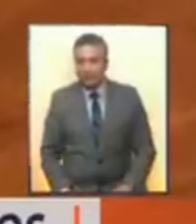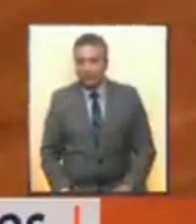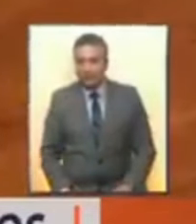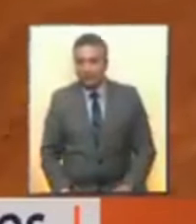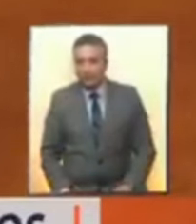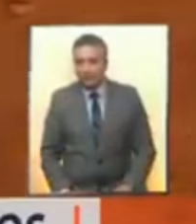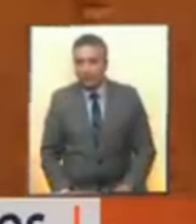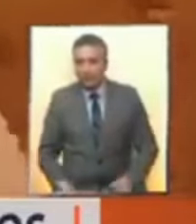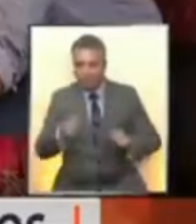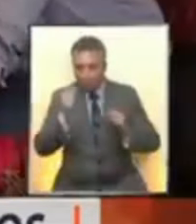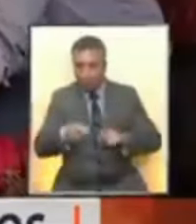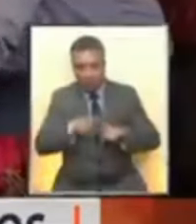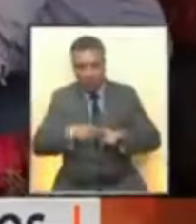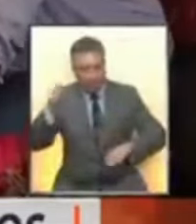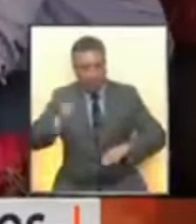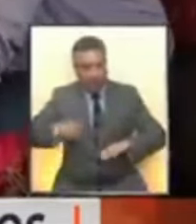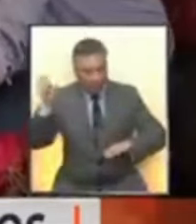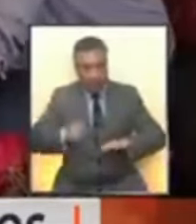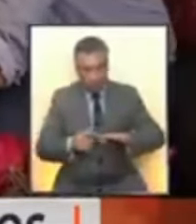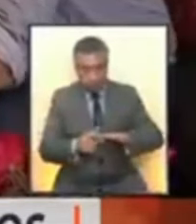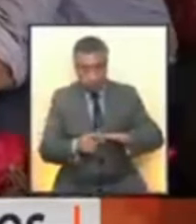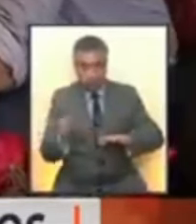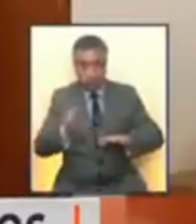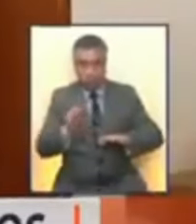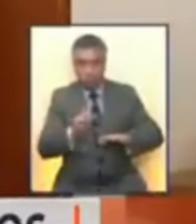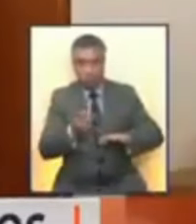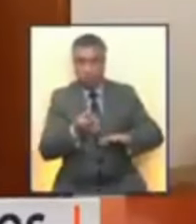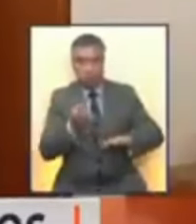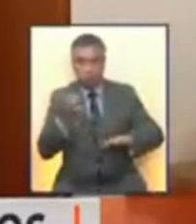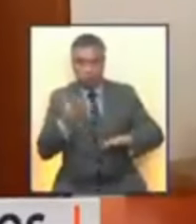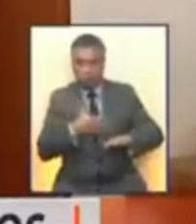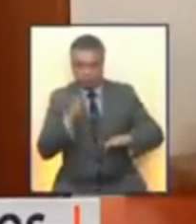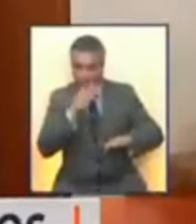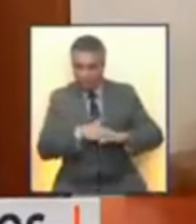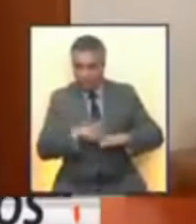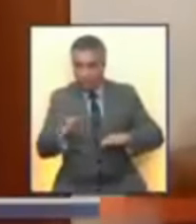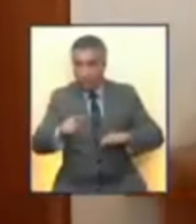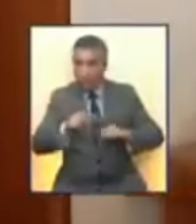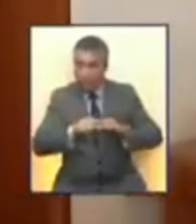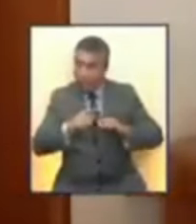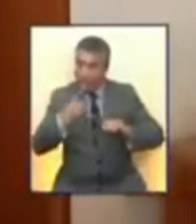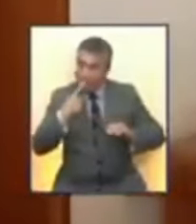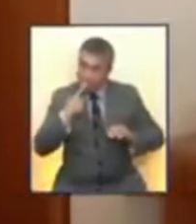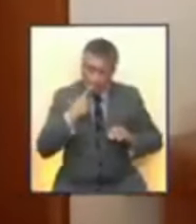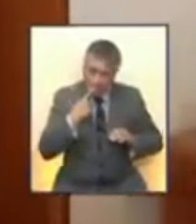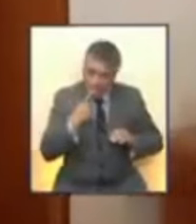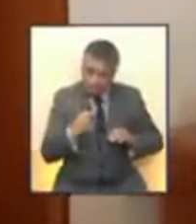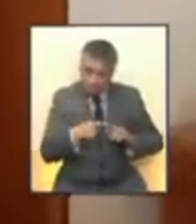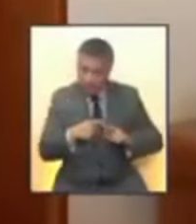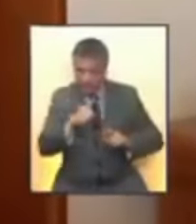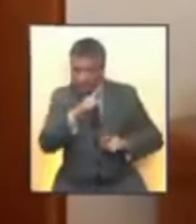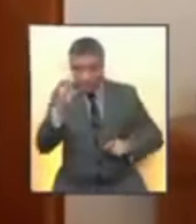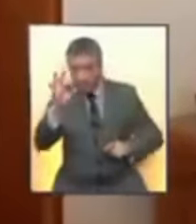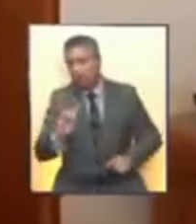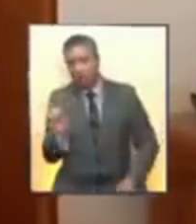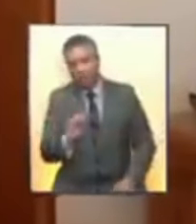Nos puede golpear muy fuerte y la mano no siente dolor. No es indestructible, obviamente, pero tal